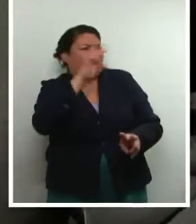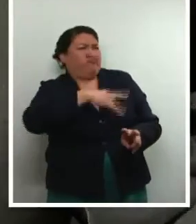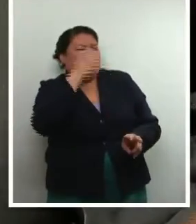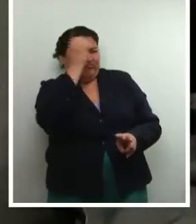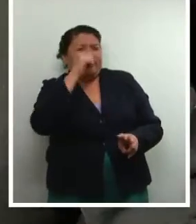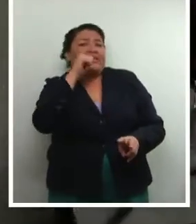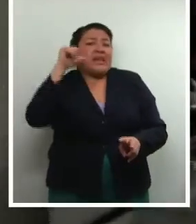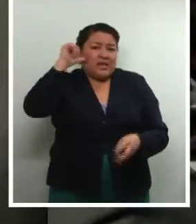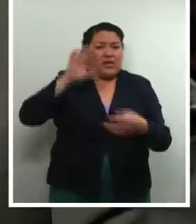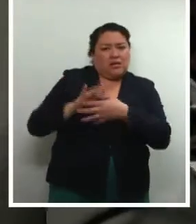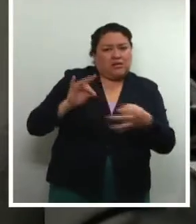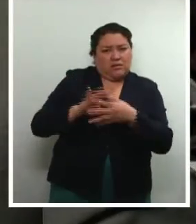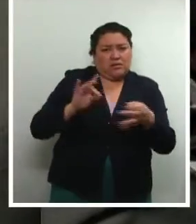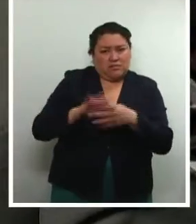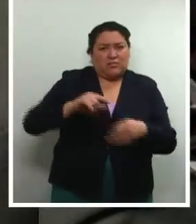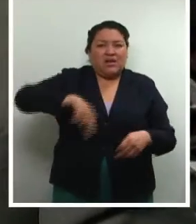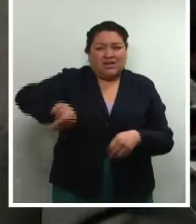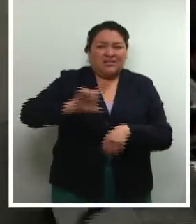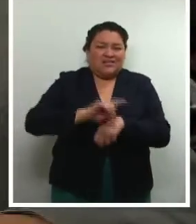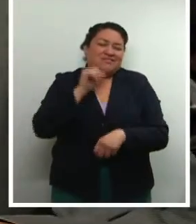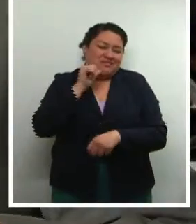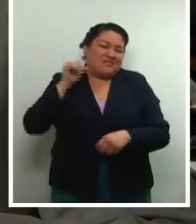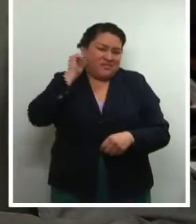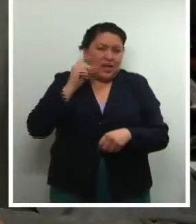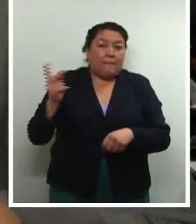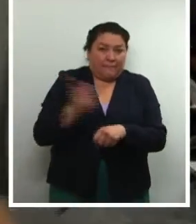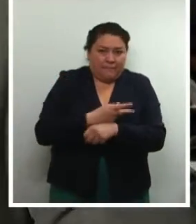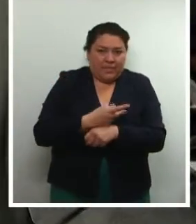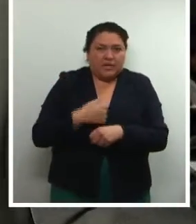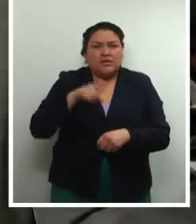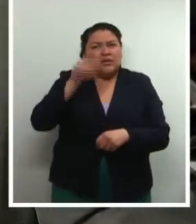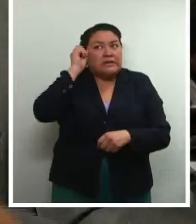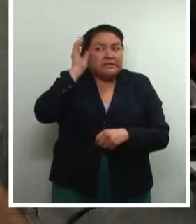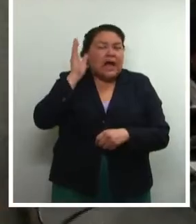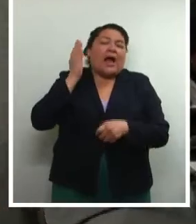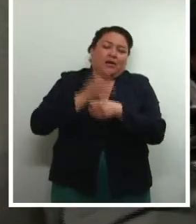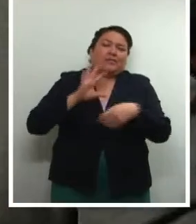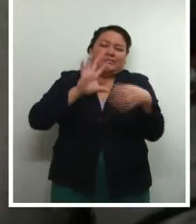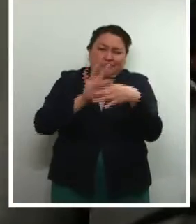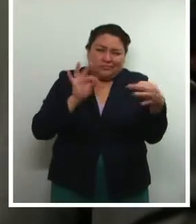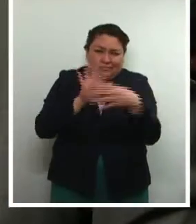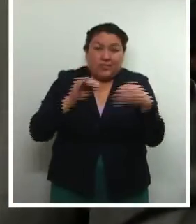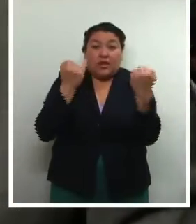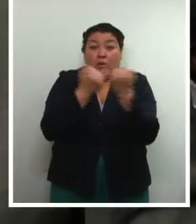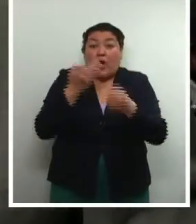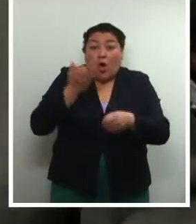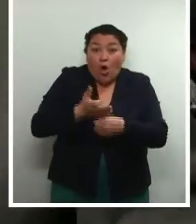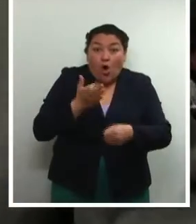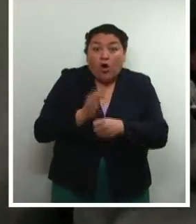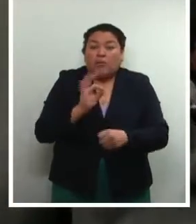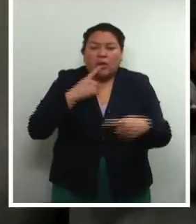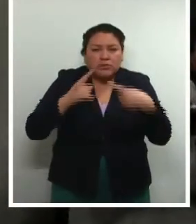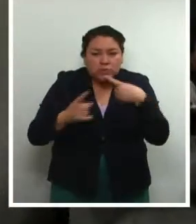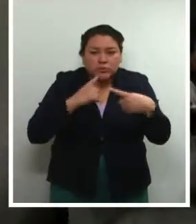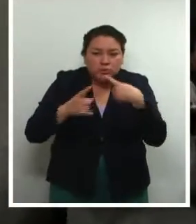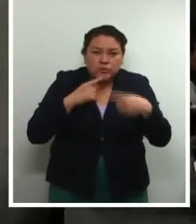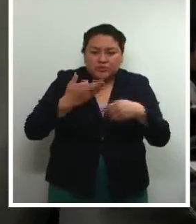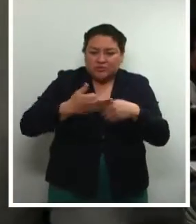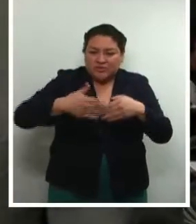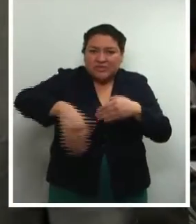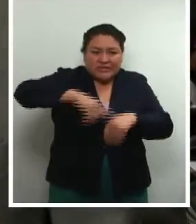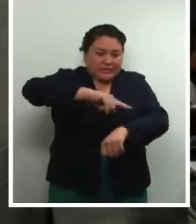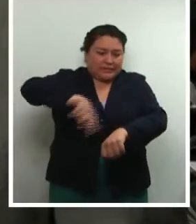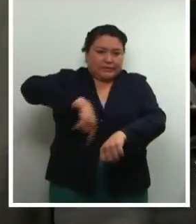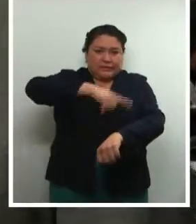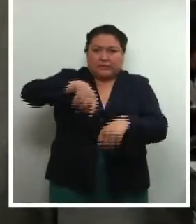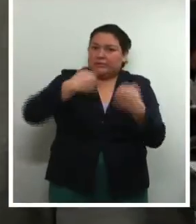que ha ocurrido en este salón de sesiones y también parte de lo que se espera sea discutido en las próximas horas